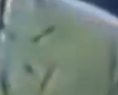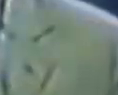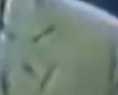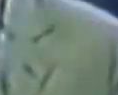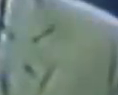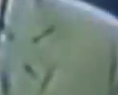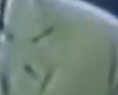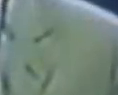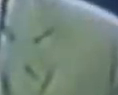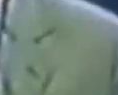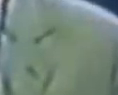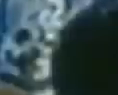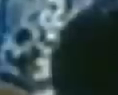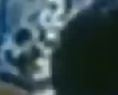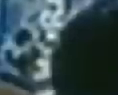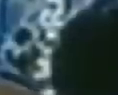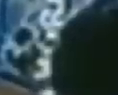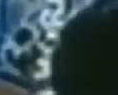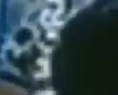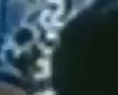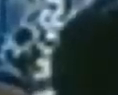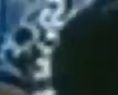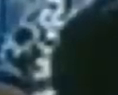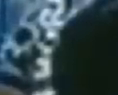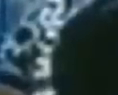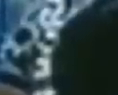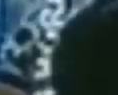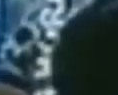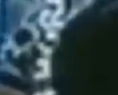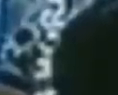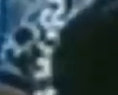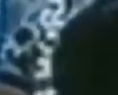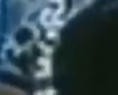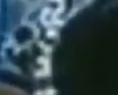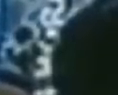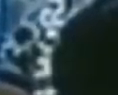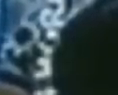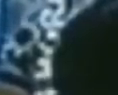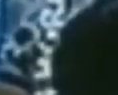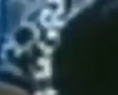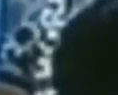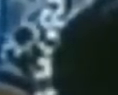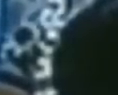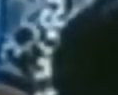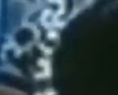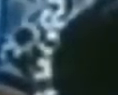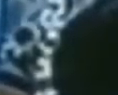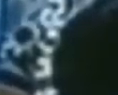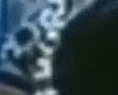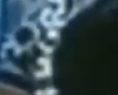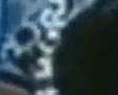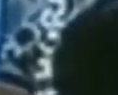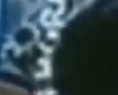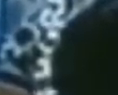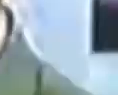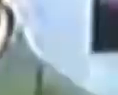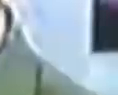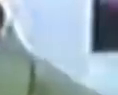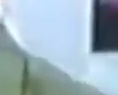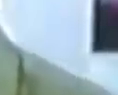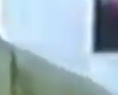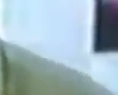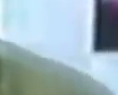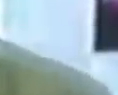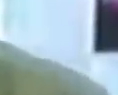Buenos días, tenemos nuevo presidente. Debo decirlo. Gracias, Venevisión. Gracias, RCTV. Yo voy a decir una